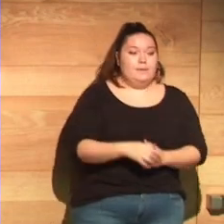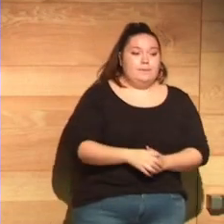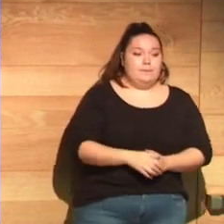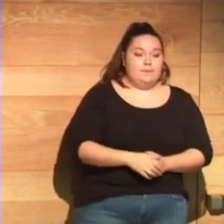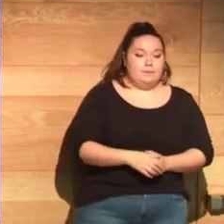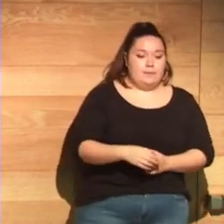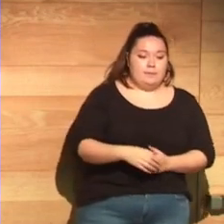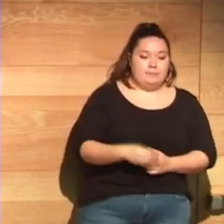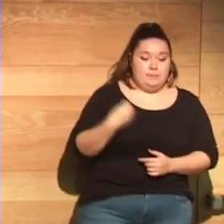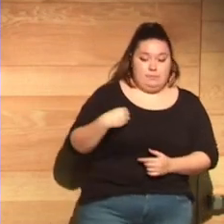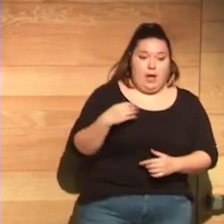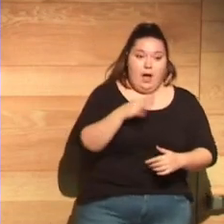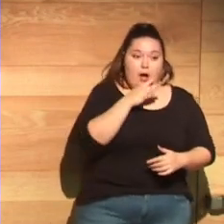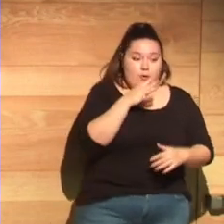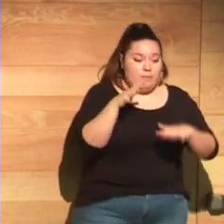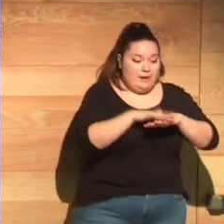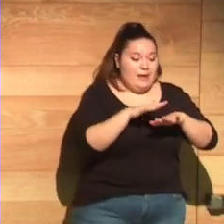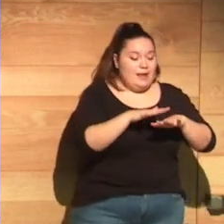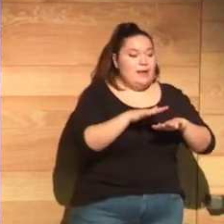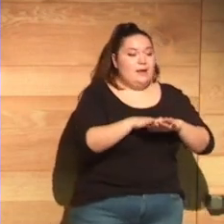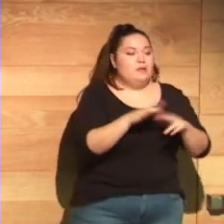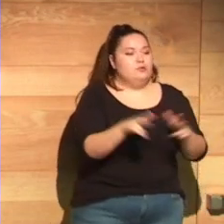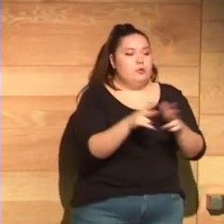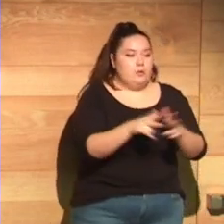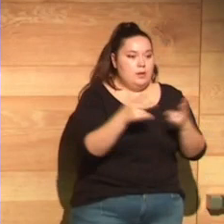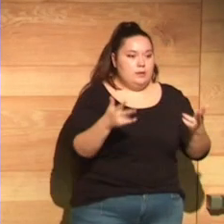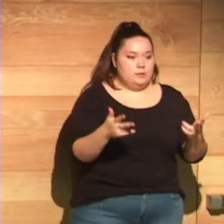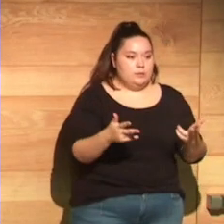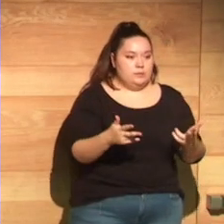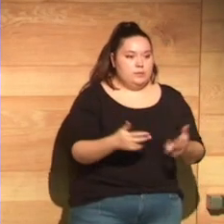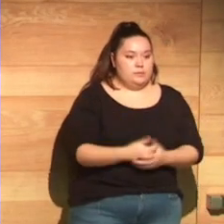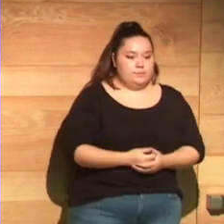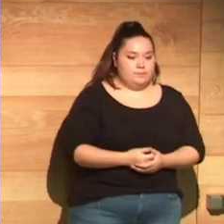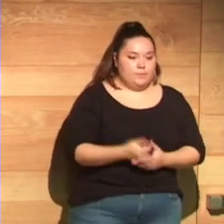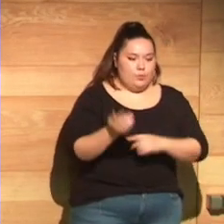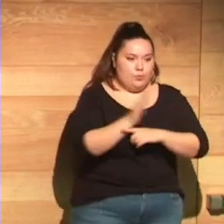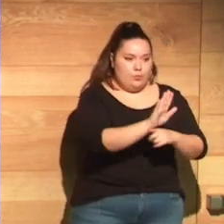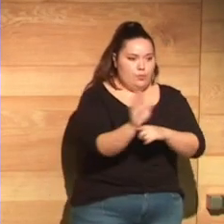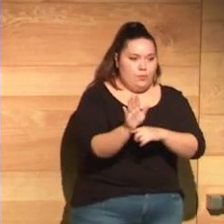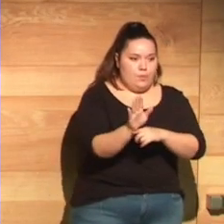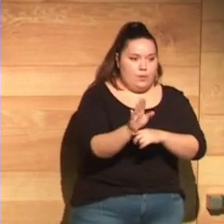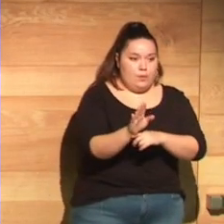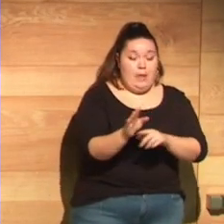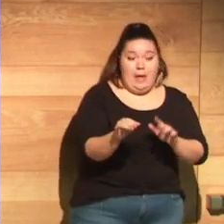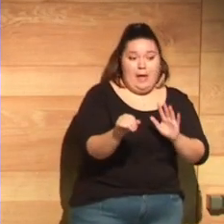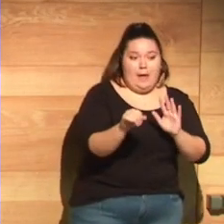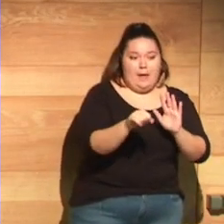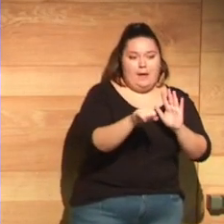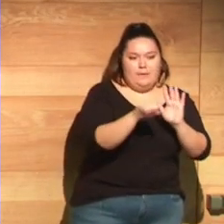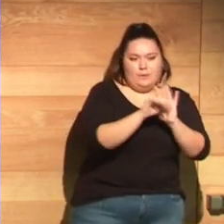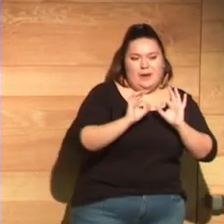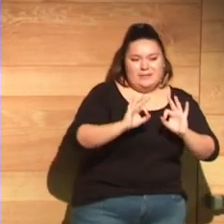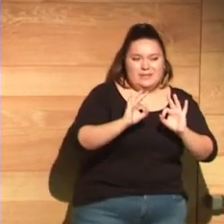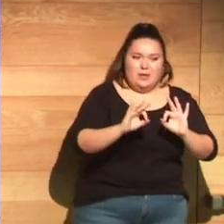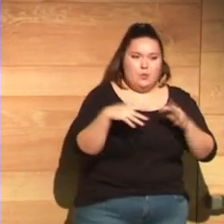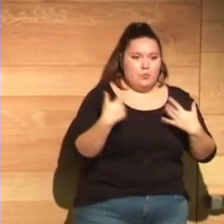tan expuesta o sea, si ella tuvo una exposición, a la exposición que hay ahora, en redes sociales, mediáticamente, o